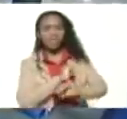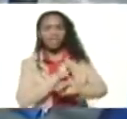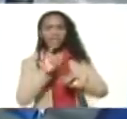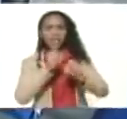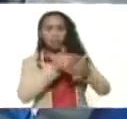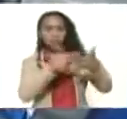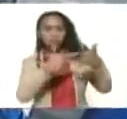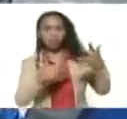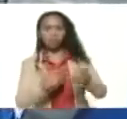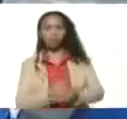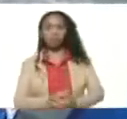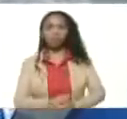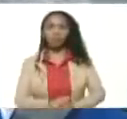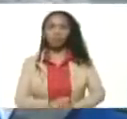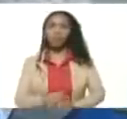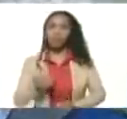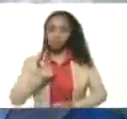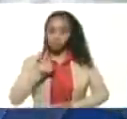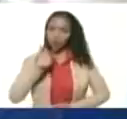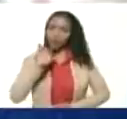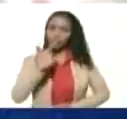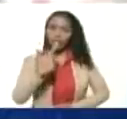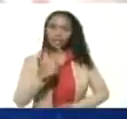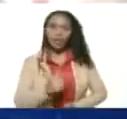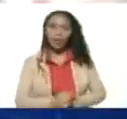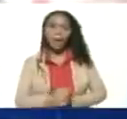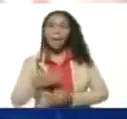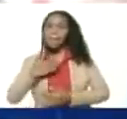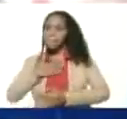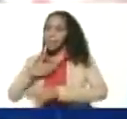de la cita. Tenía que decirlo. Me disculpan los productores.